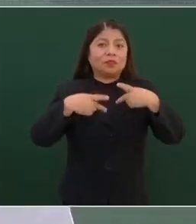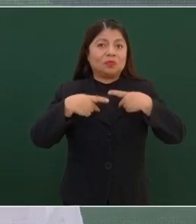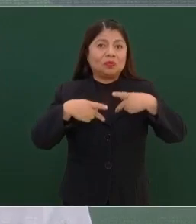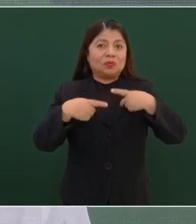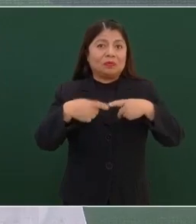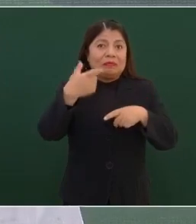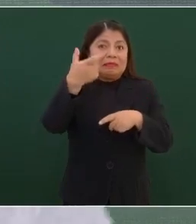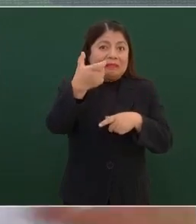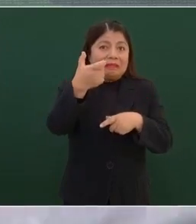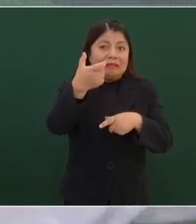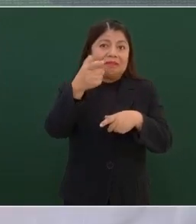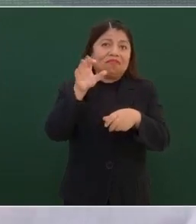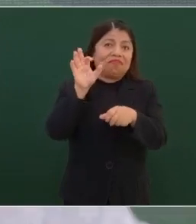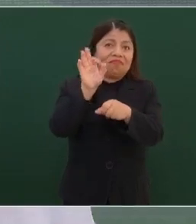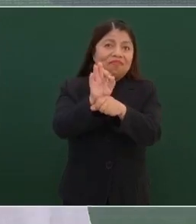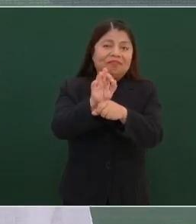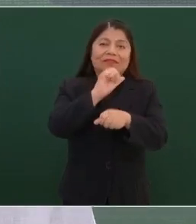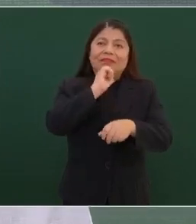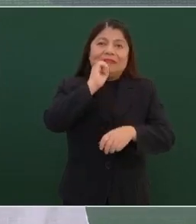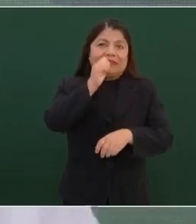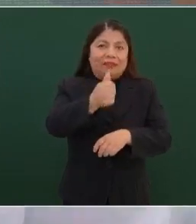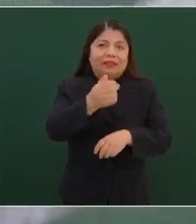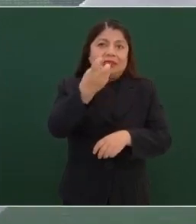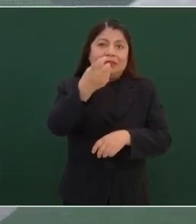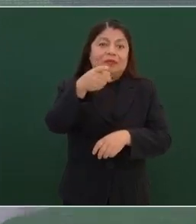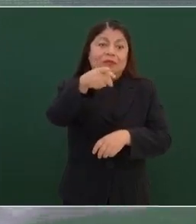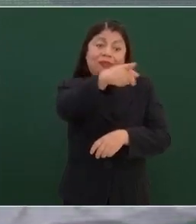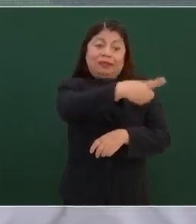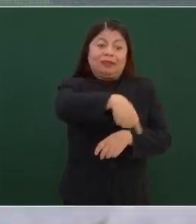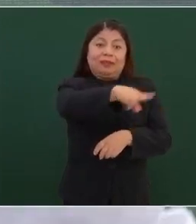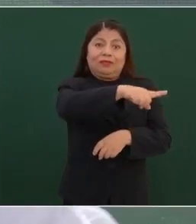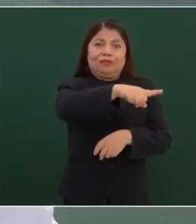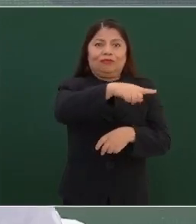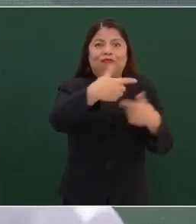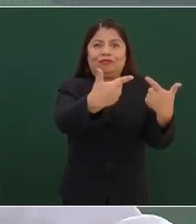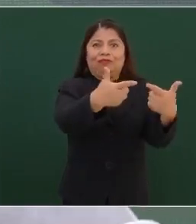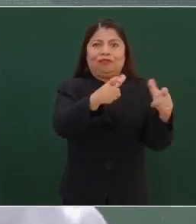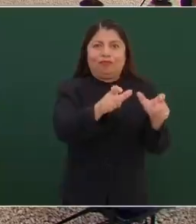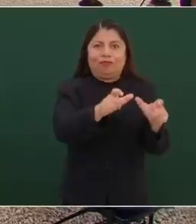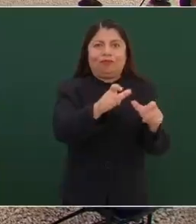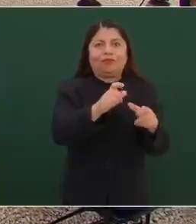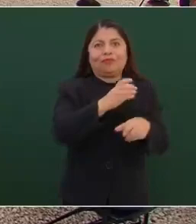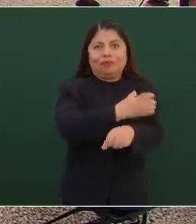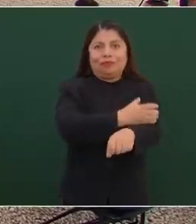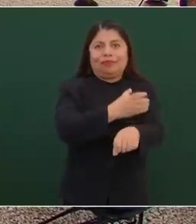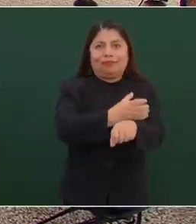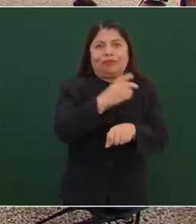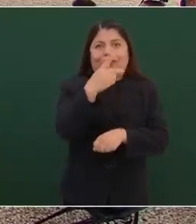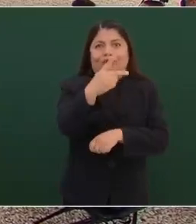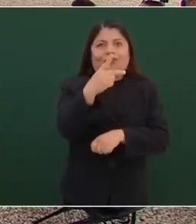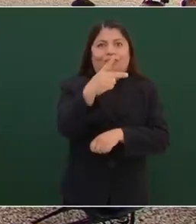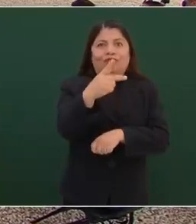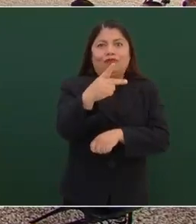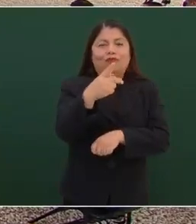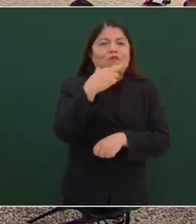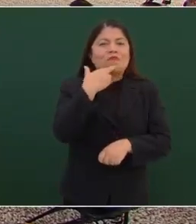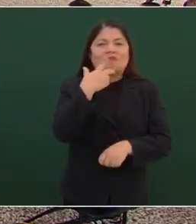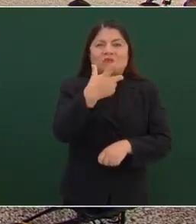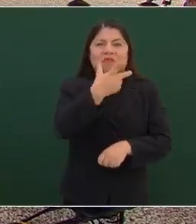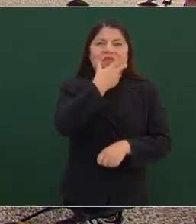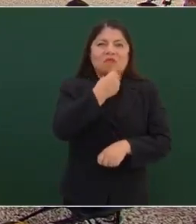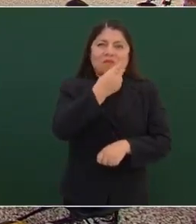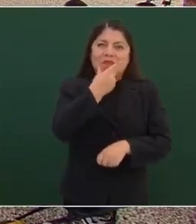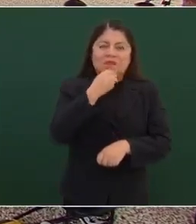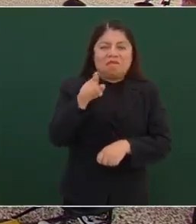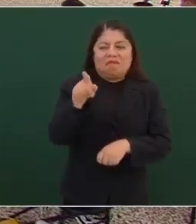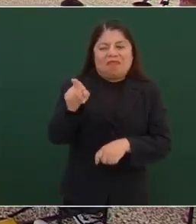destituyen sus propios compañeros. Y ahí tienen una crisis. Ayer estaba yo leyendo que se está